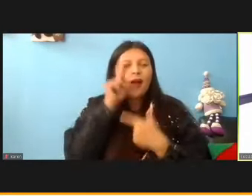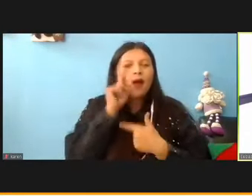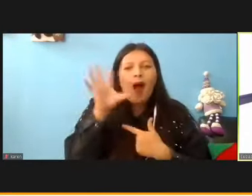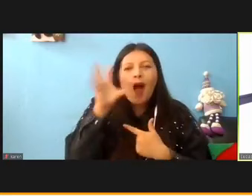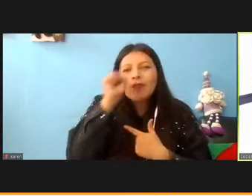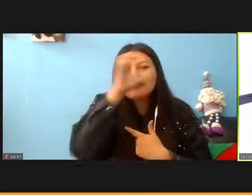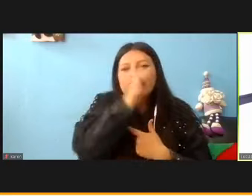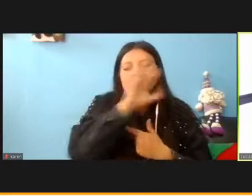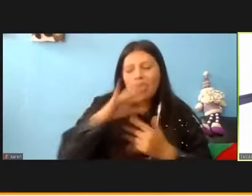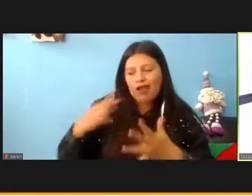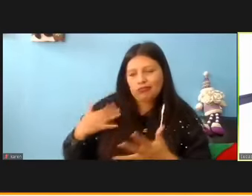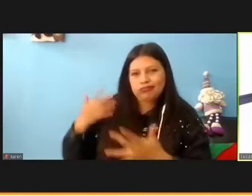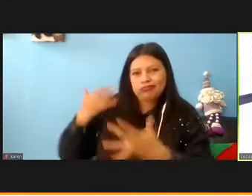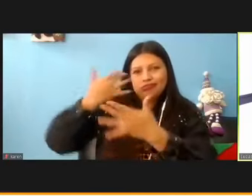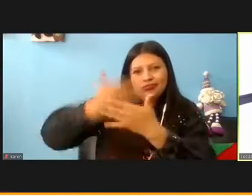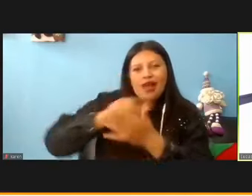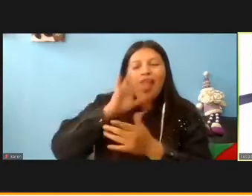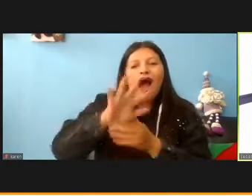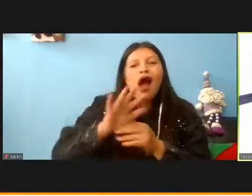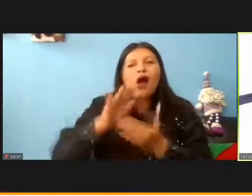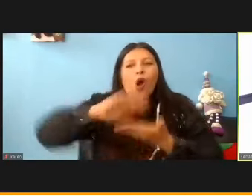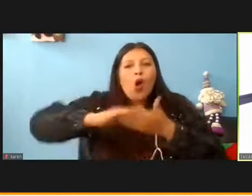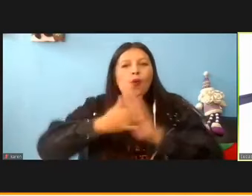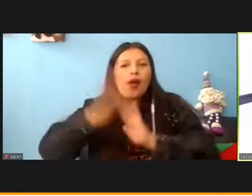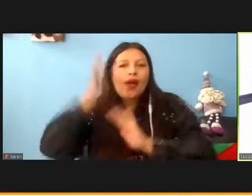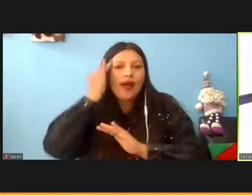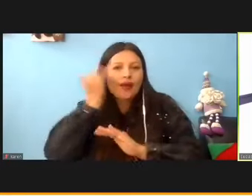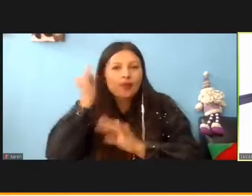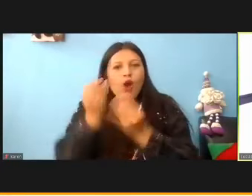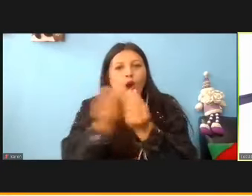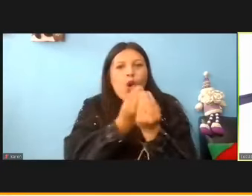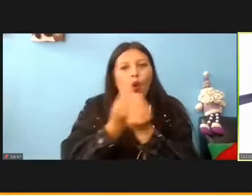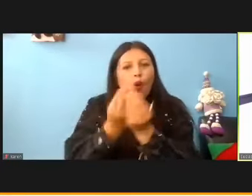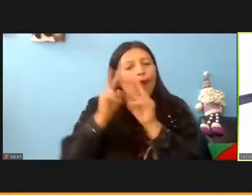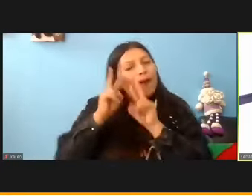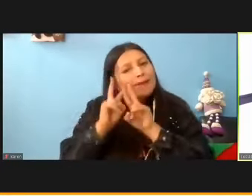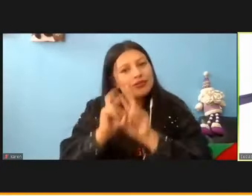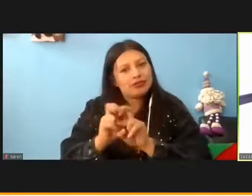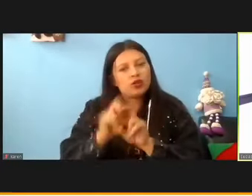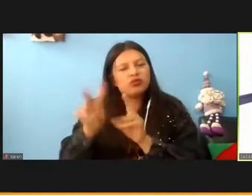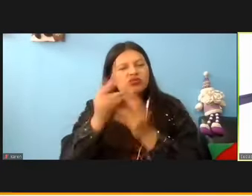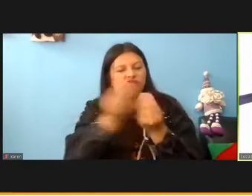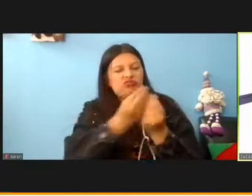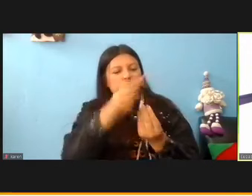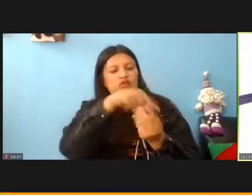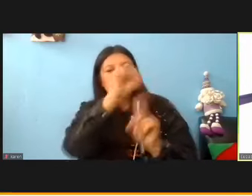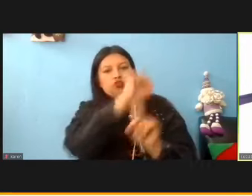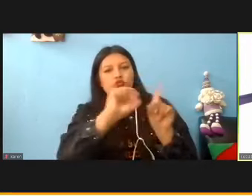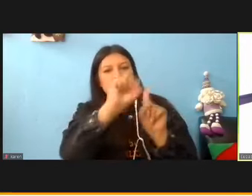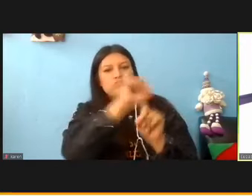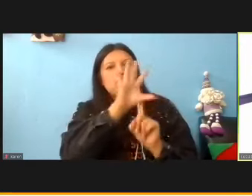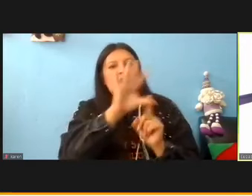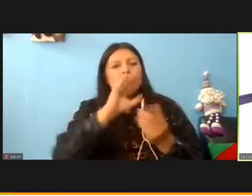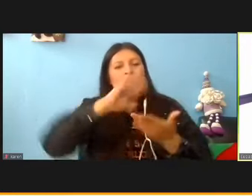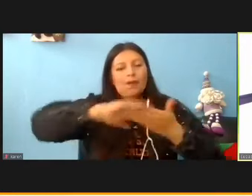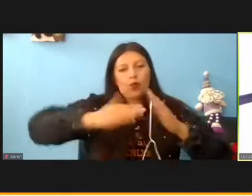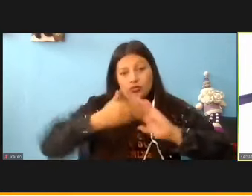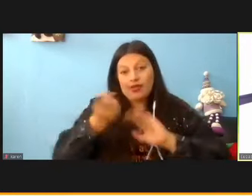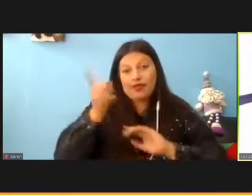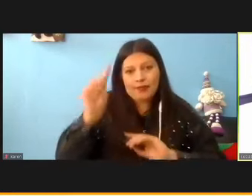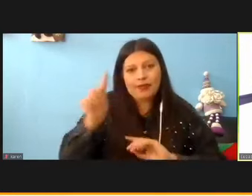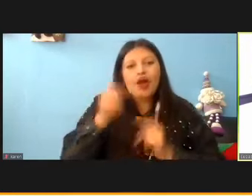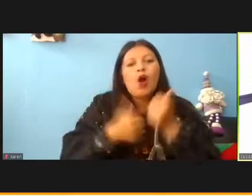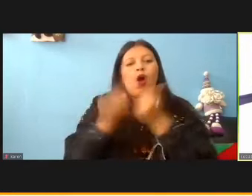las trayectorias de las comunidades académicas, los grupos de investigación, los colectivos sociales y comunitarios y